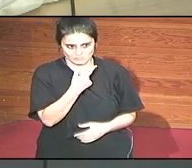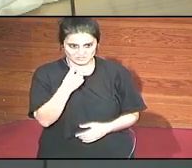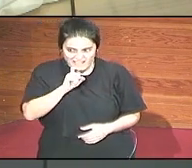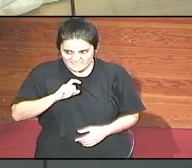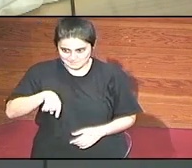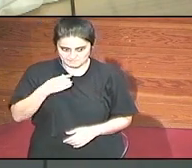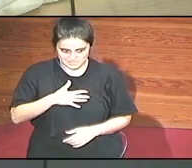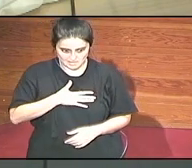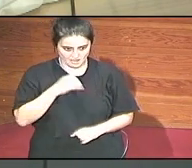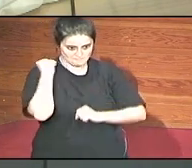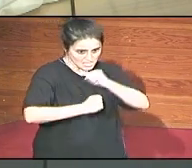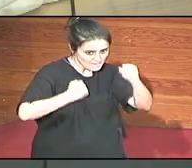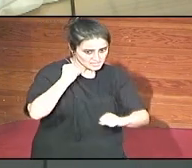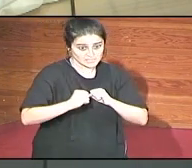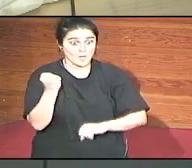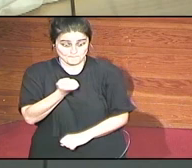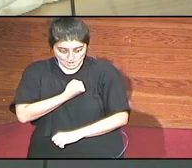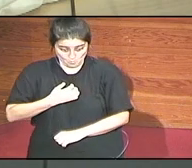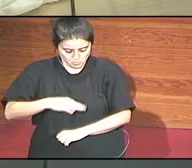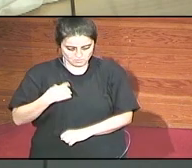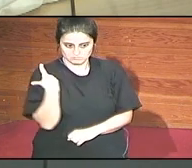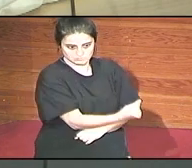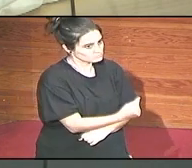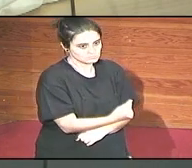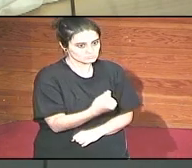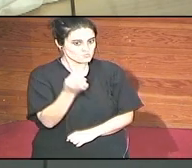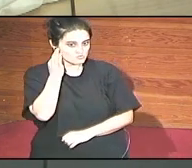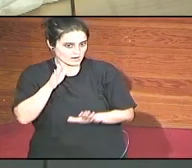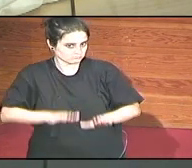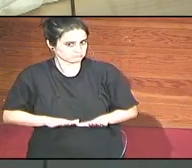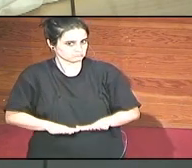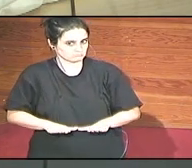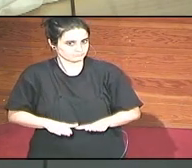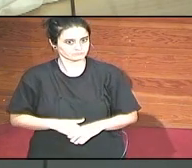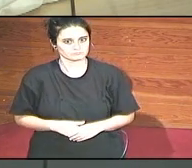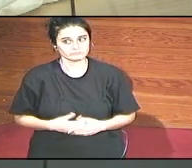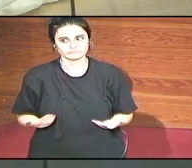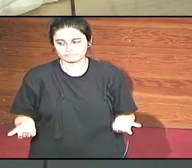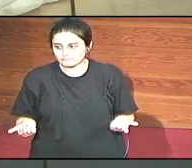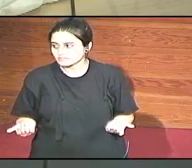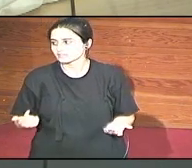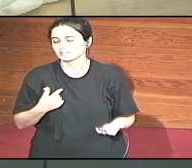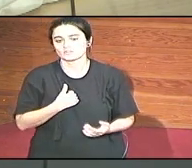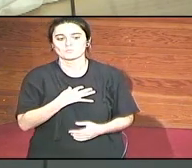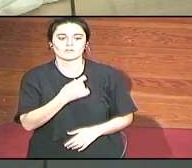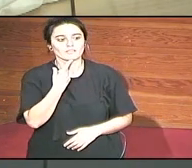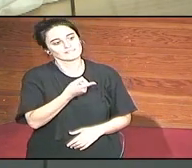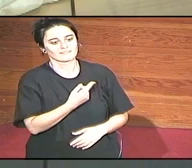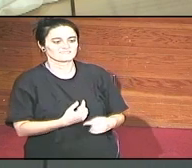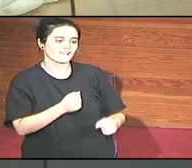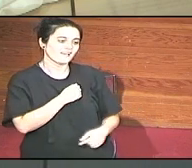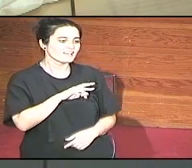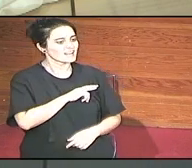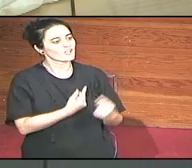vine a matarte pues te vas si no se fue y aunque carga le voy a decir a esta mujer no es que algunos religiosos actúan mal en